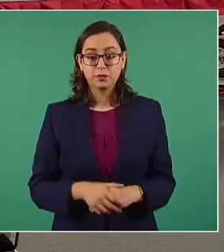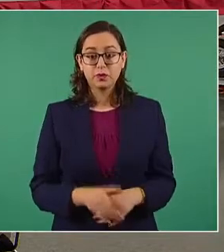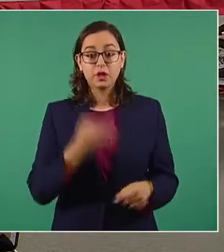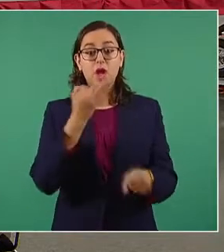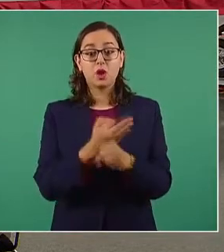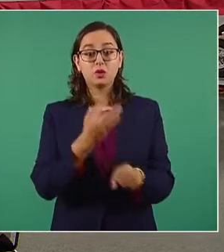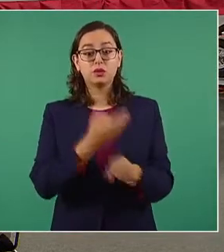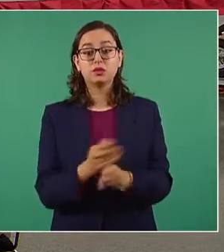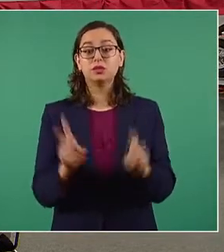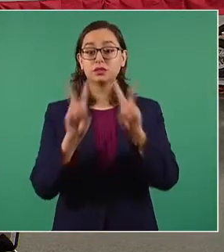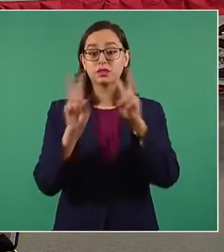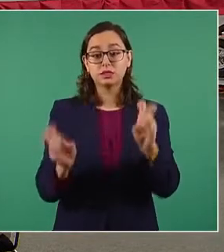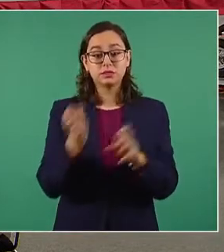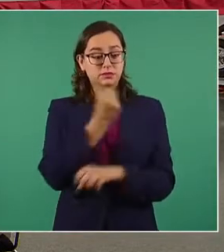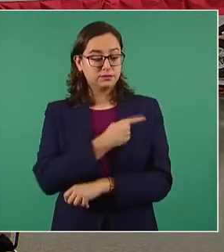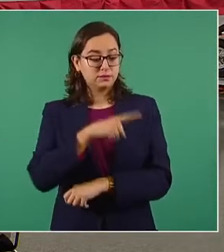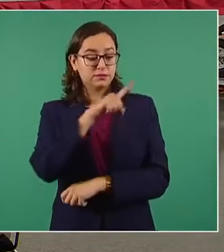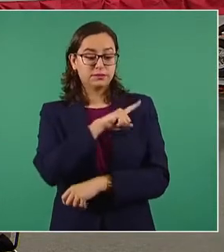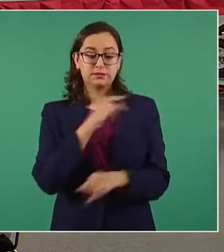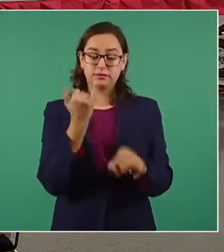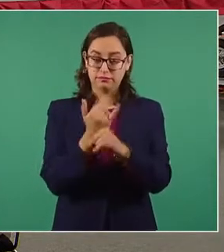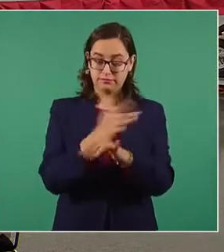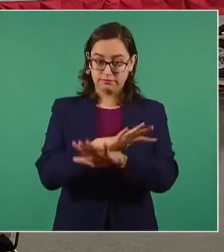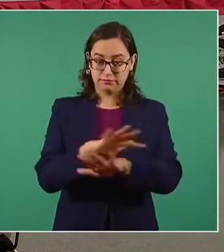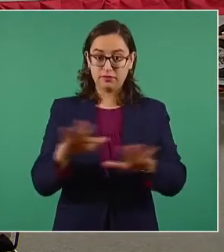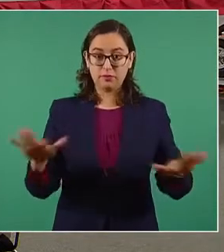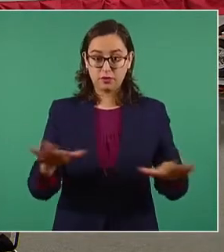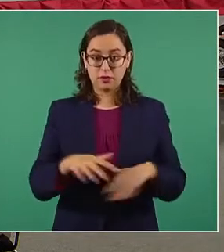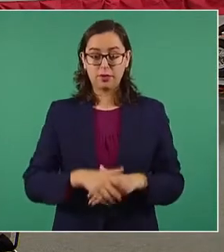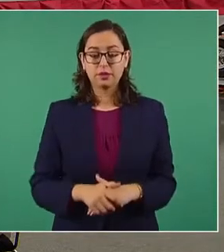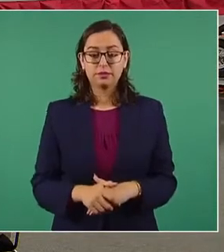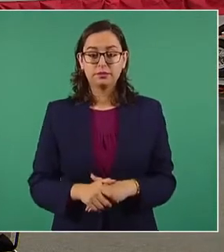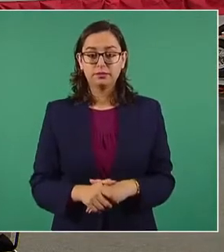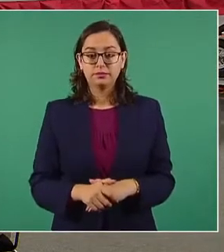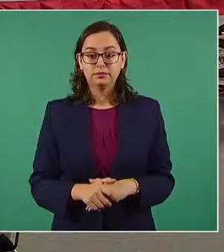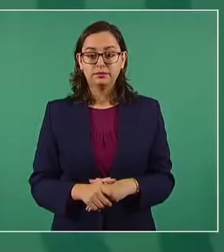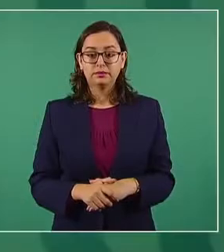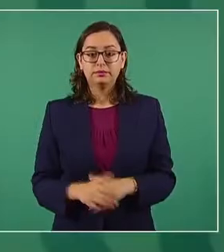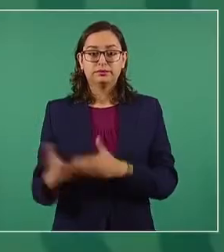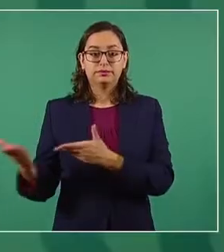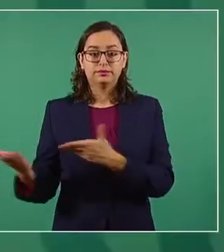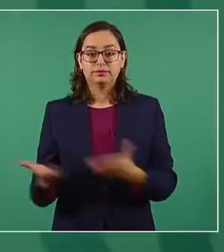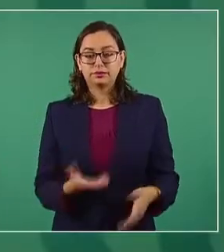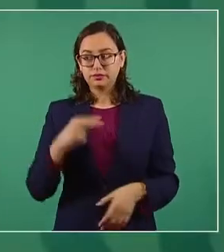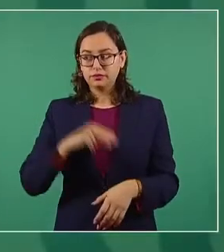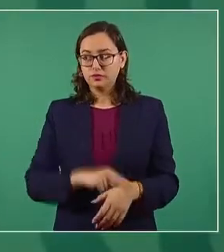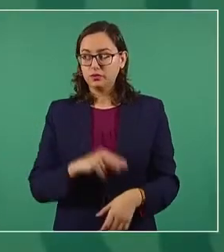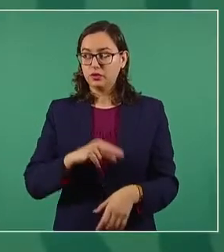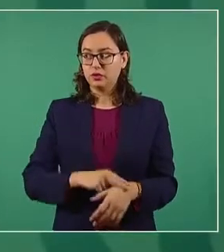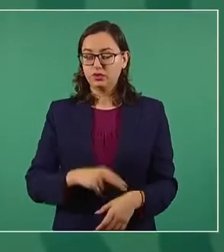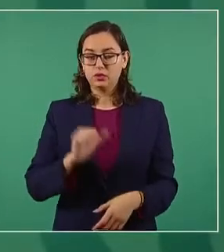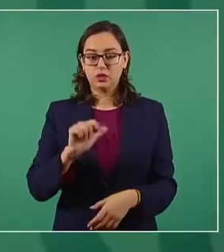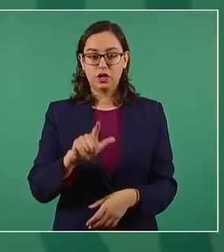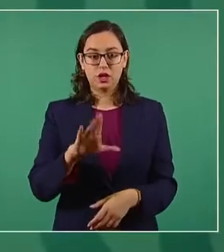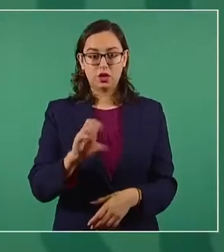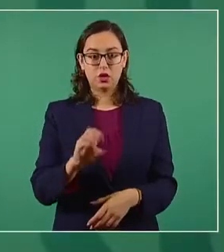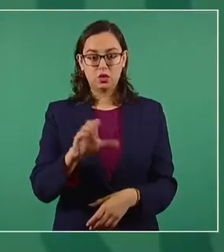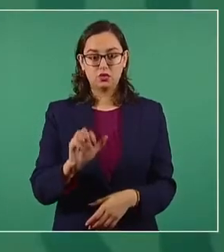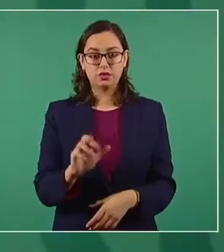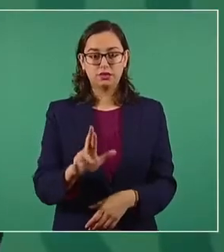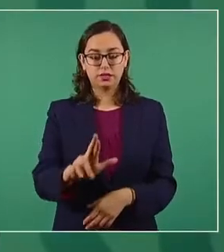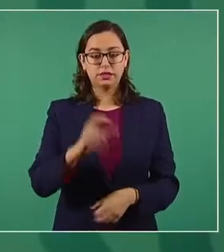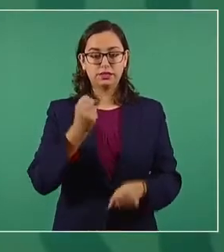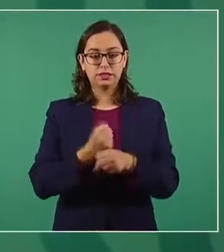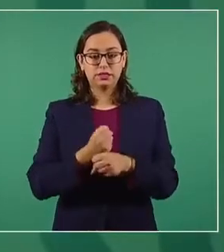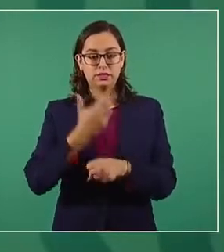la situación de la salud. Le vamos a pedir al doctor Jorge Alcocer, secretario de